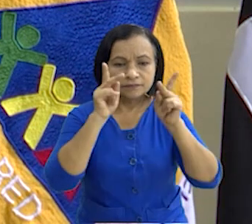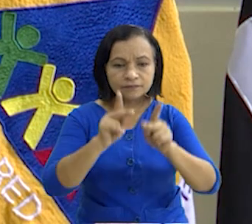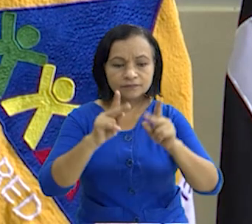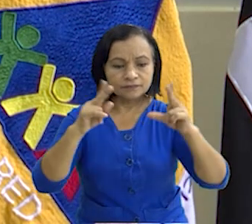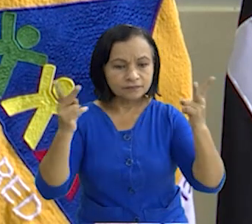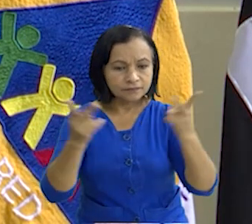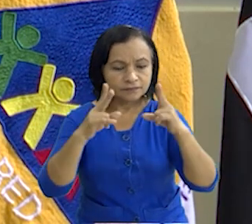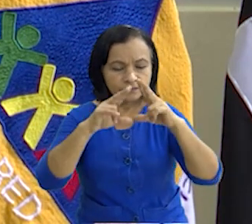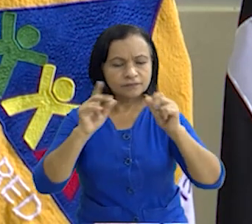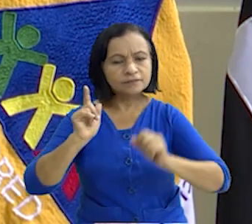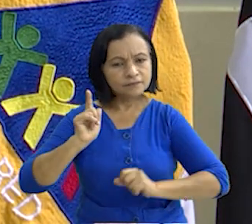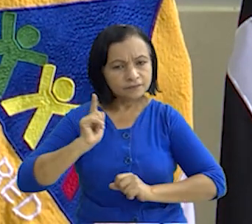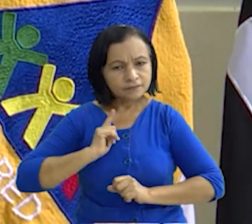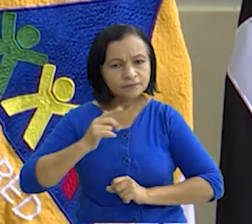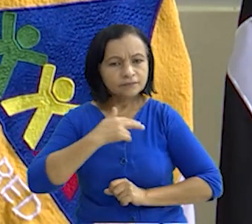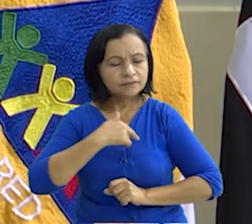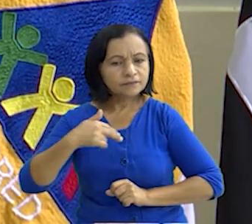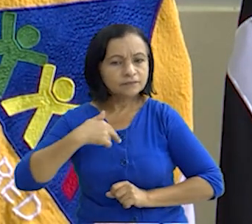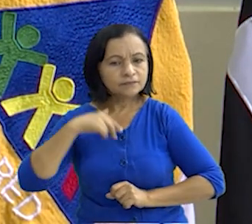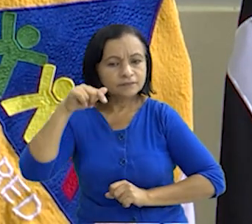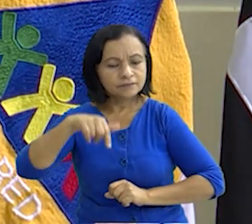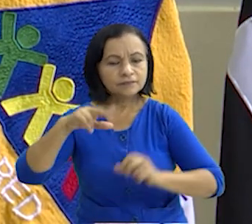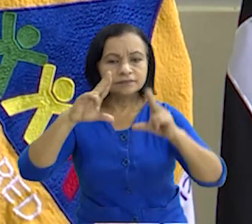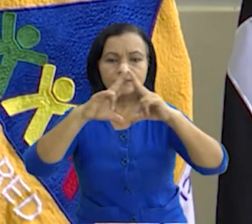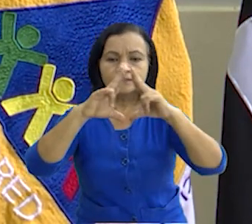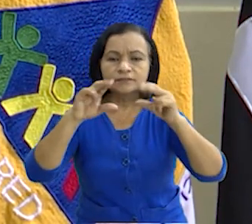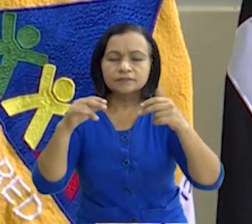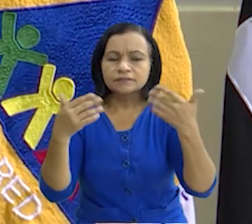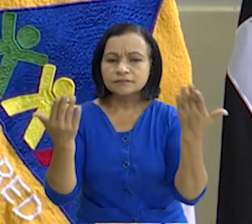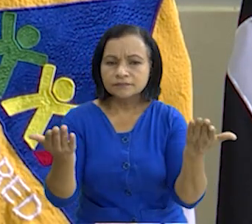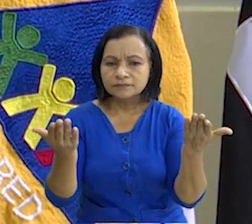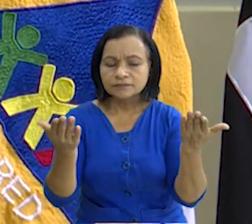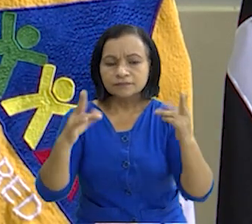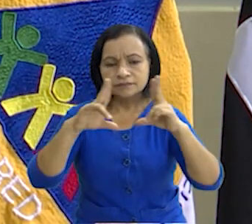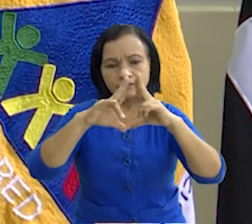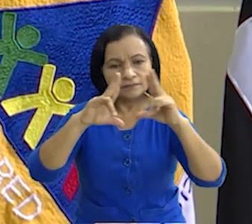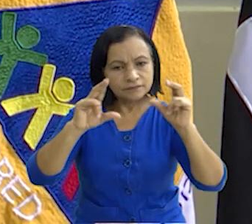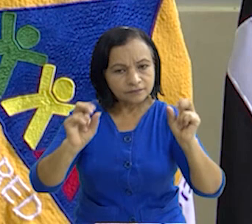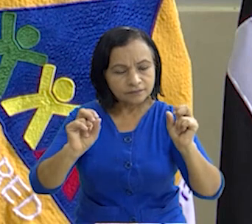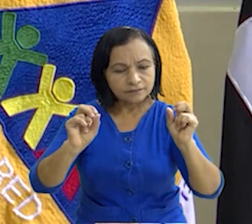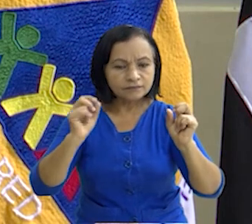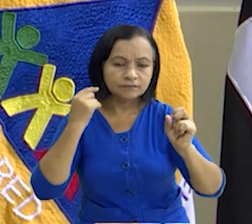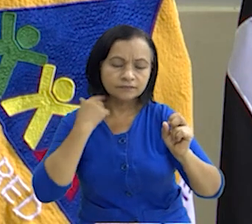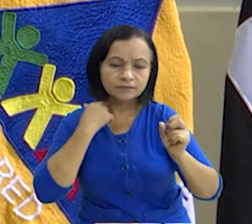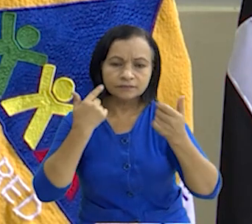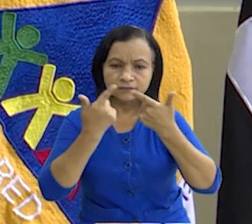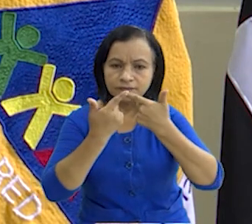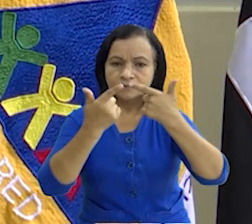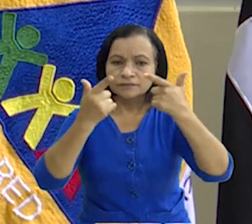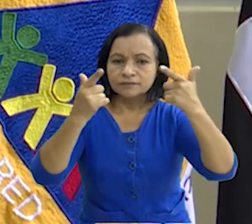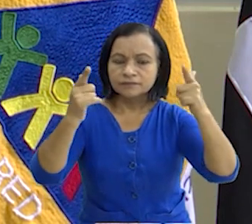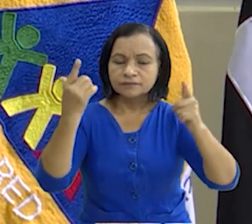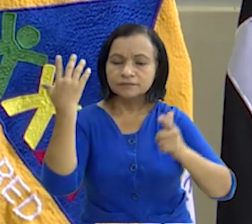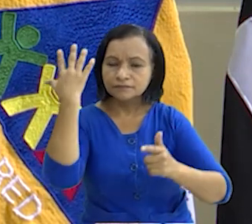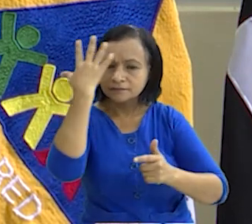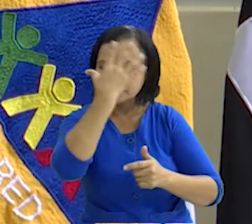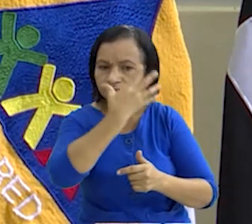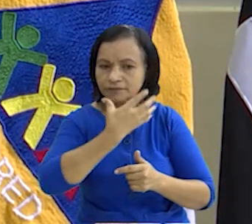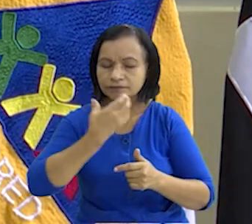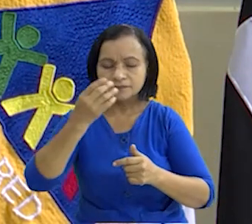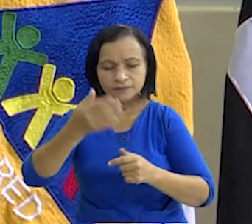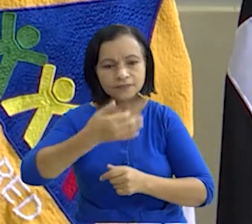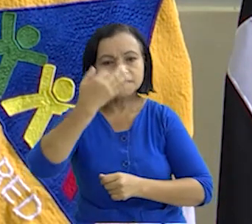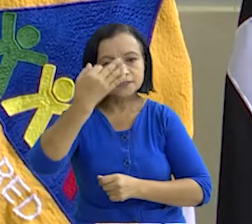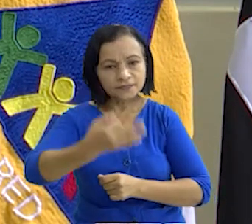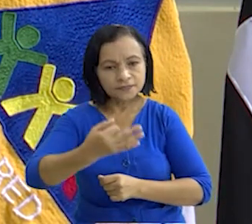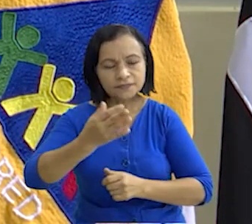nicaragüenses de hacer de esta Nicaragua, una Nicaragua siempre libre, hermosa y